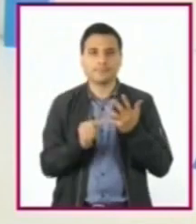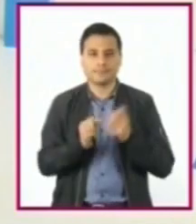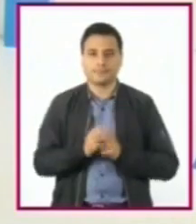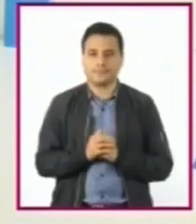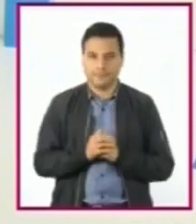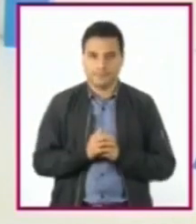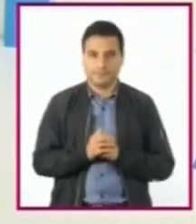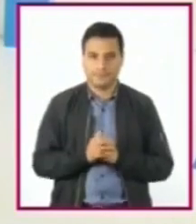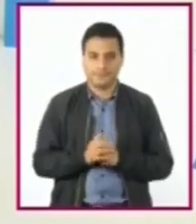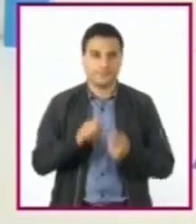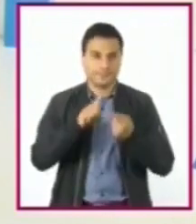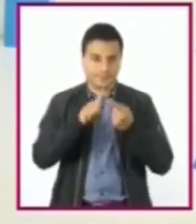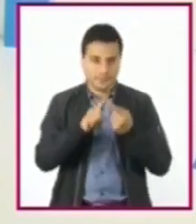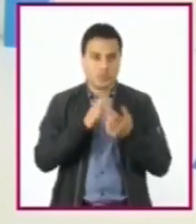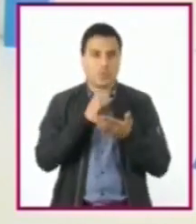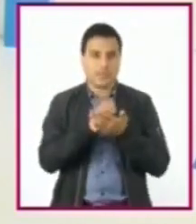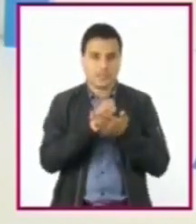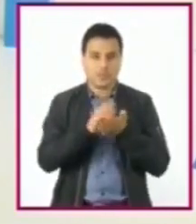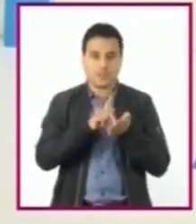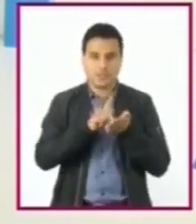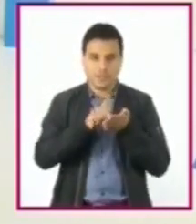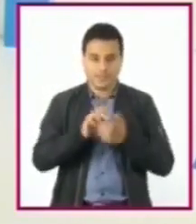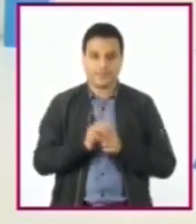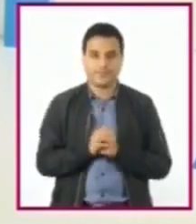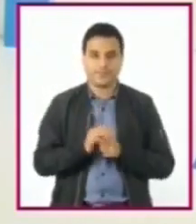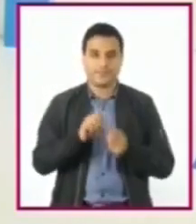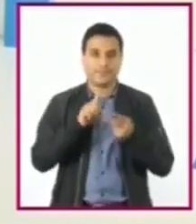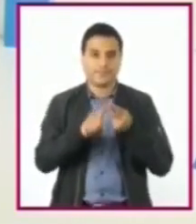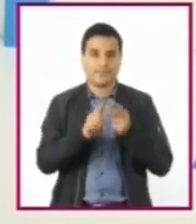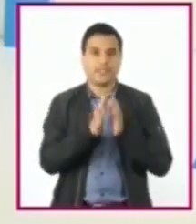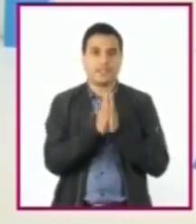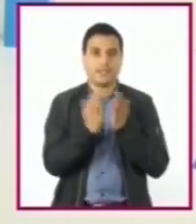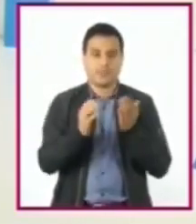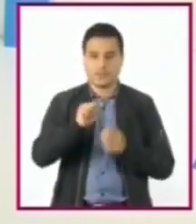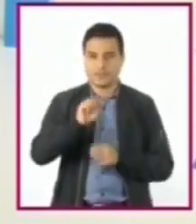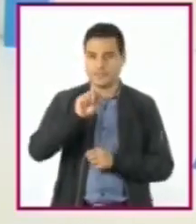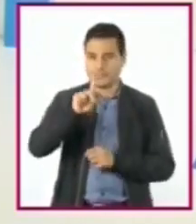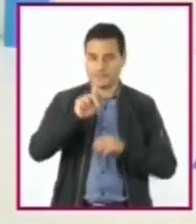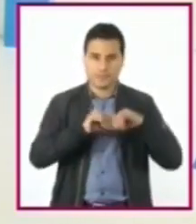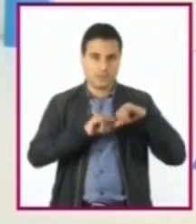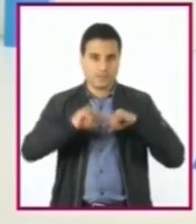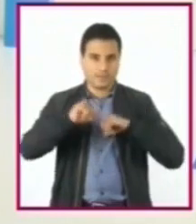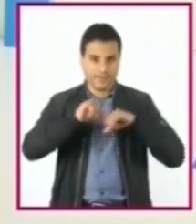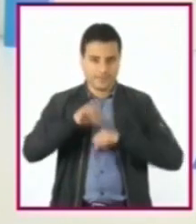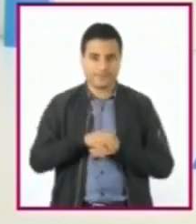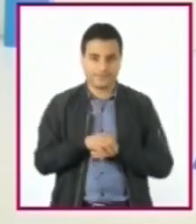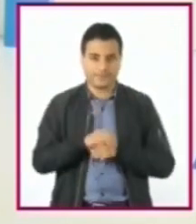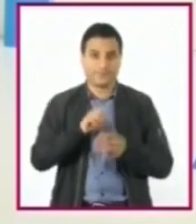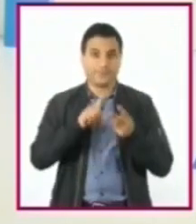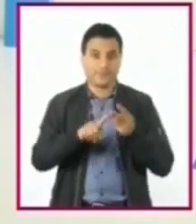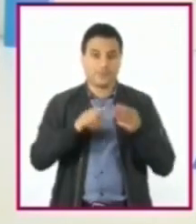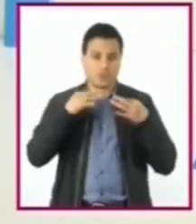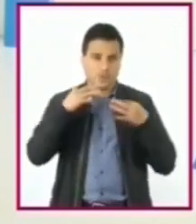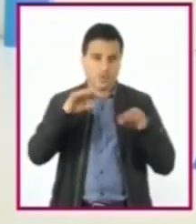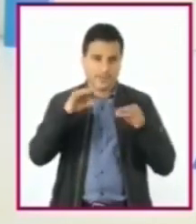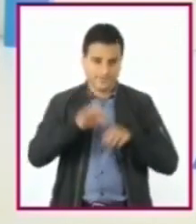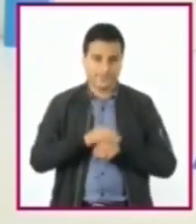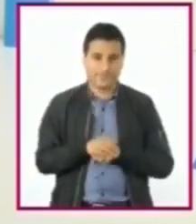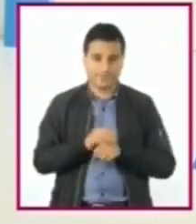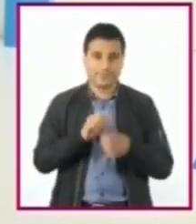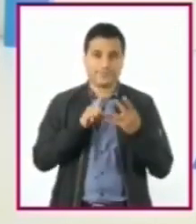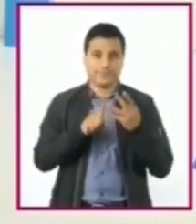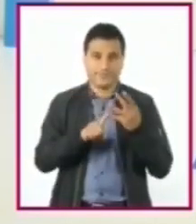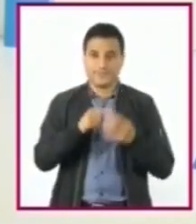siguientes. 1. Cuaderno y bolígrafo. 2. Libro de texto de geografía. 3. Una hoja de papel.